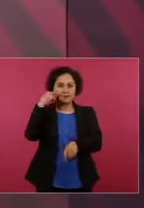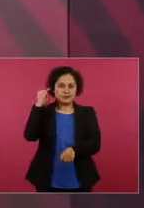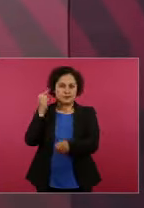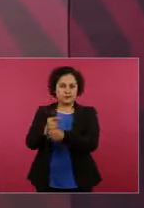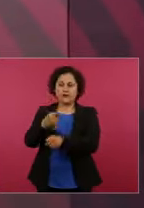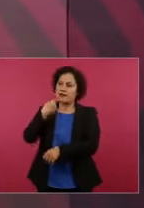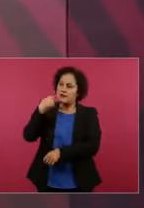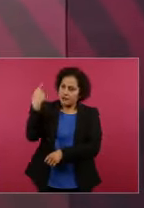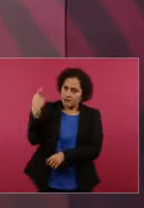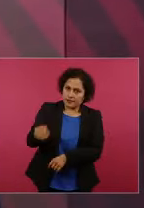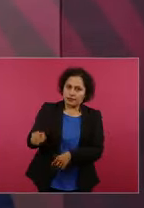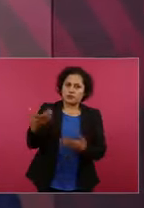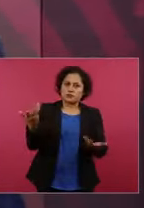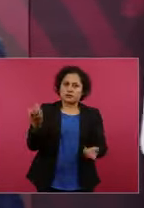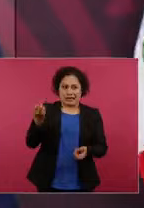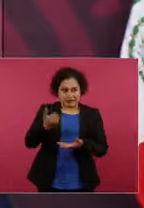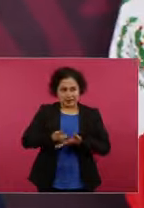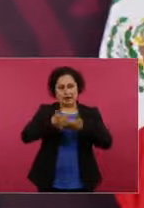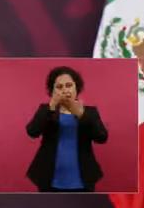porque ayuda mucho,